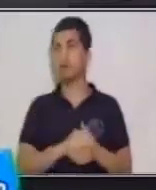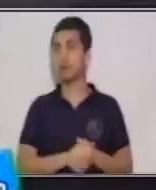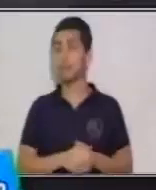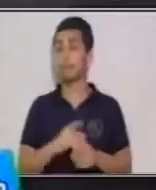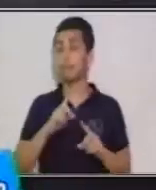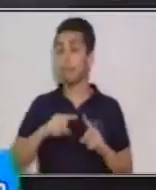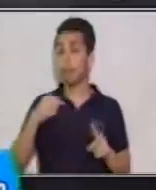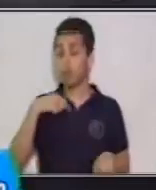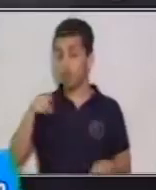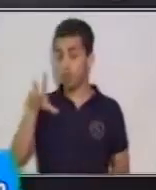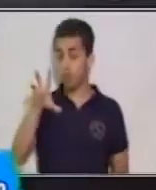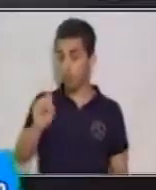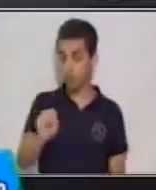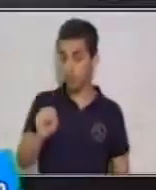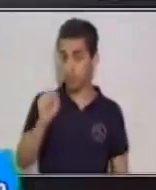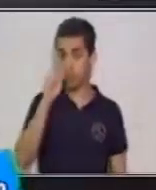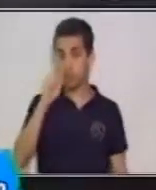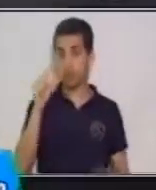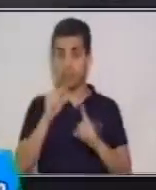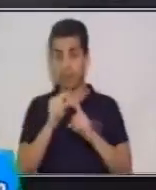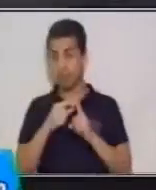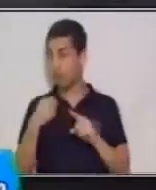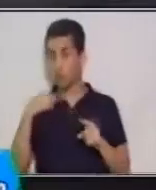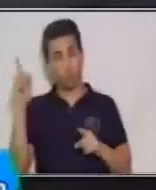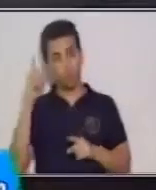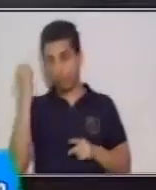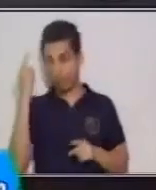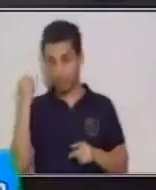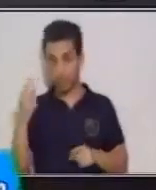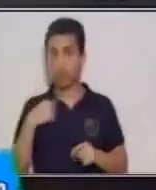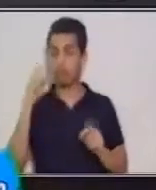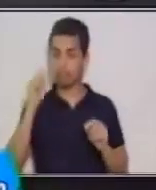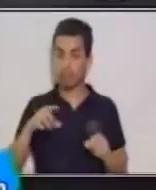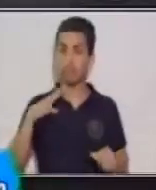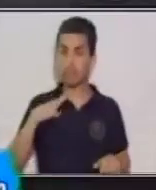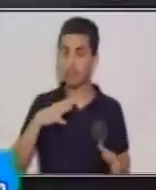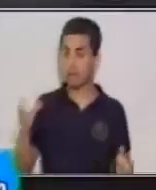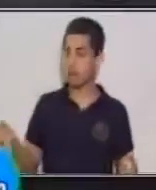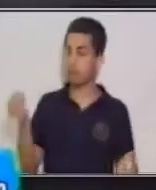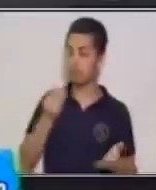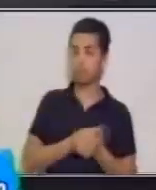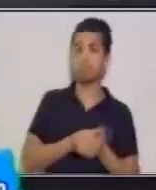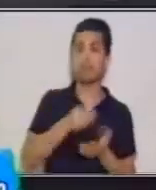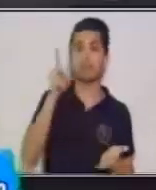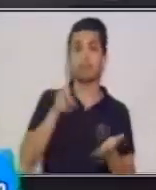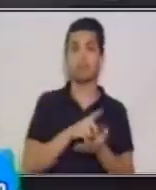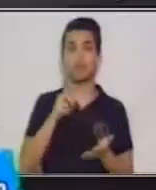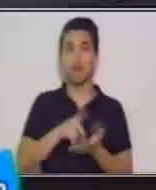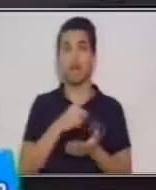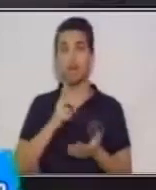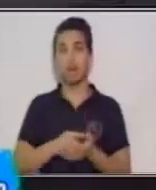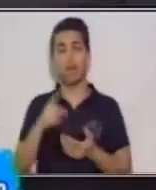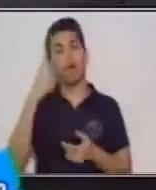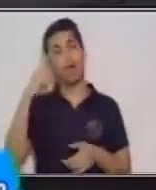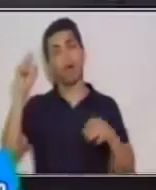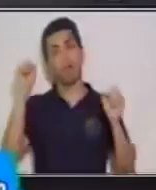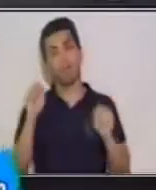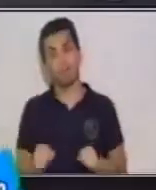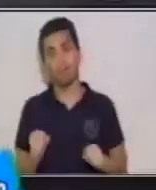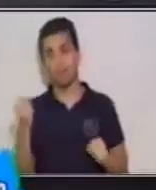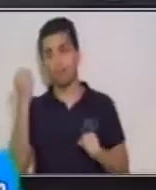una palabra que no entiendo, tengo que tener a la mano un diccionario para poder